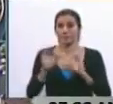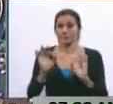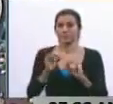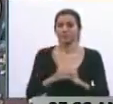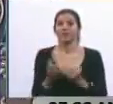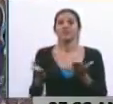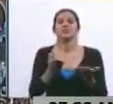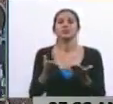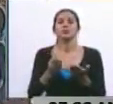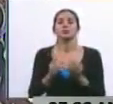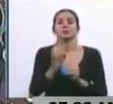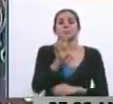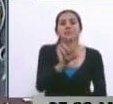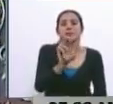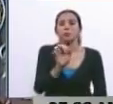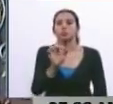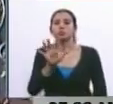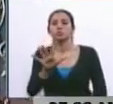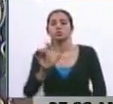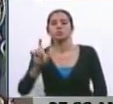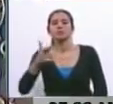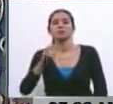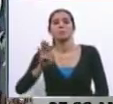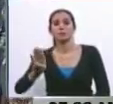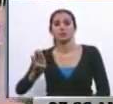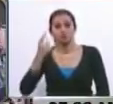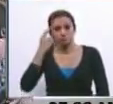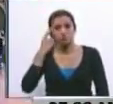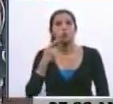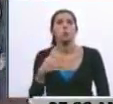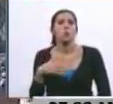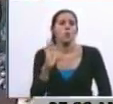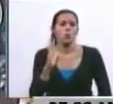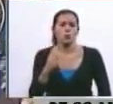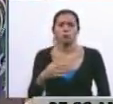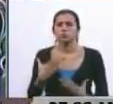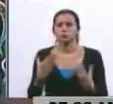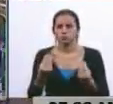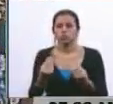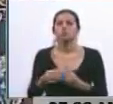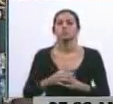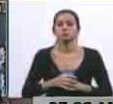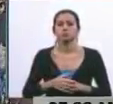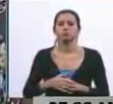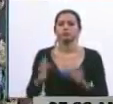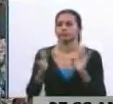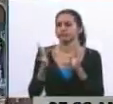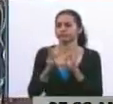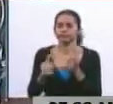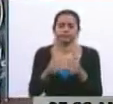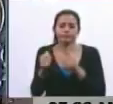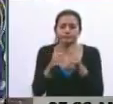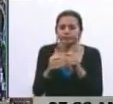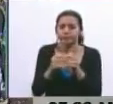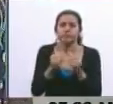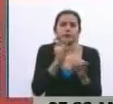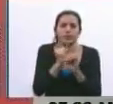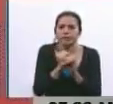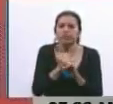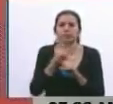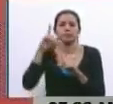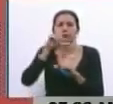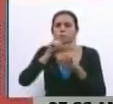de datos de 3.5 gigas. Y eso es más que suficiente para mantenerse activo por todas las redes. ¿Y el